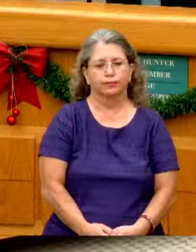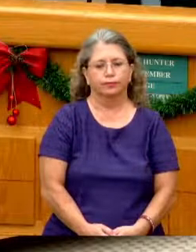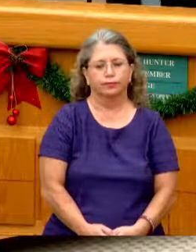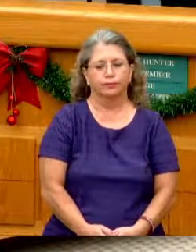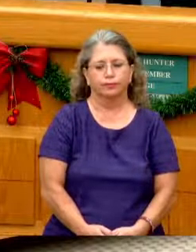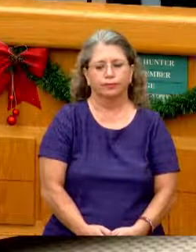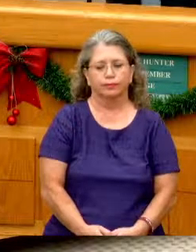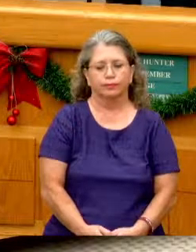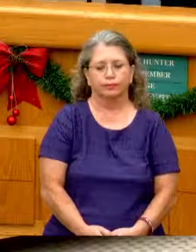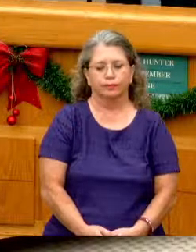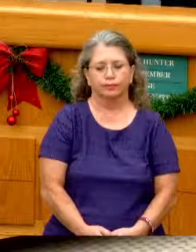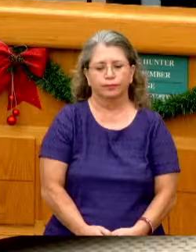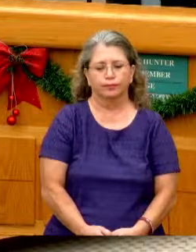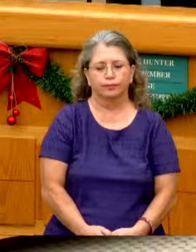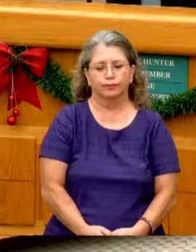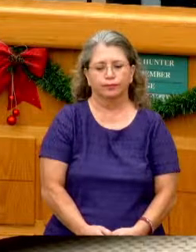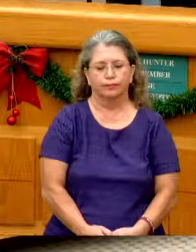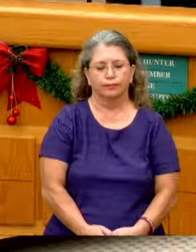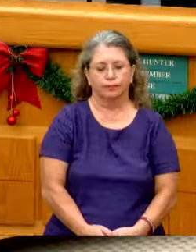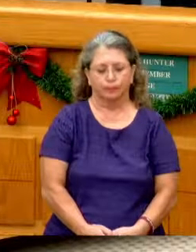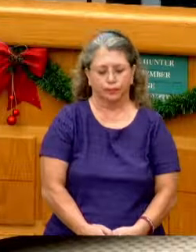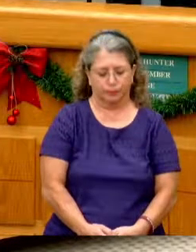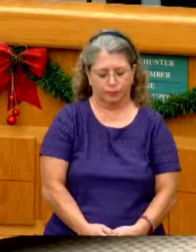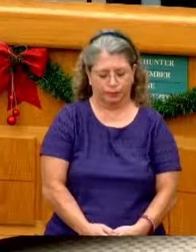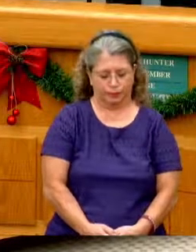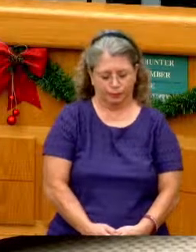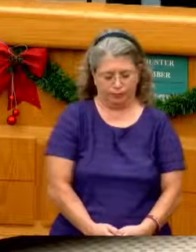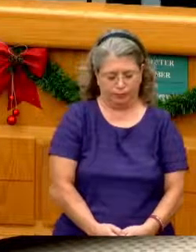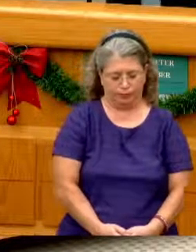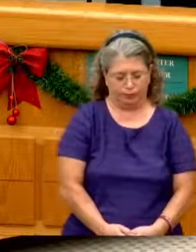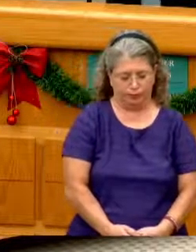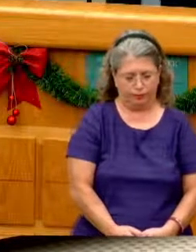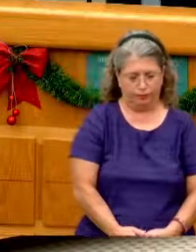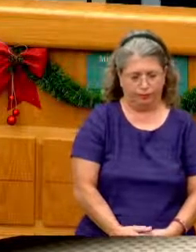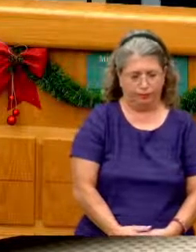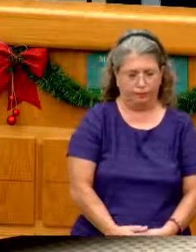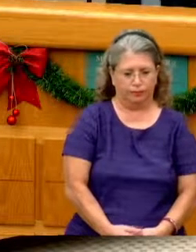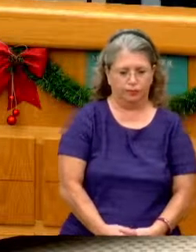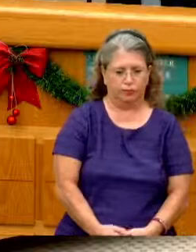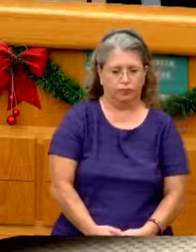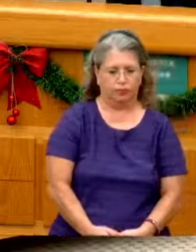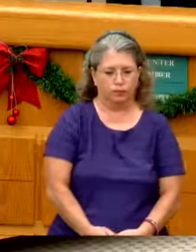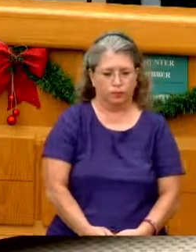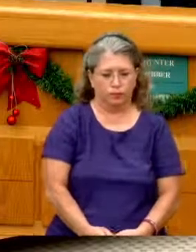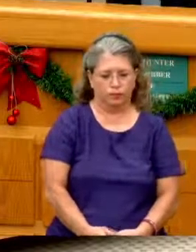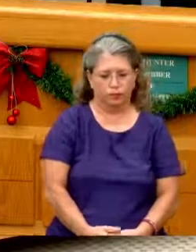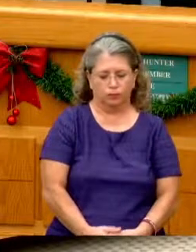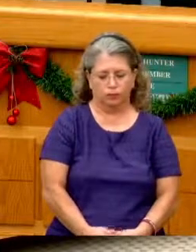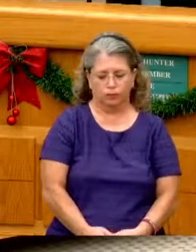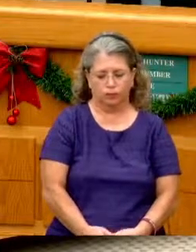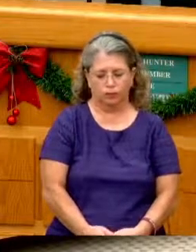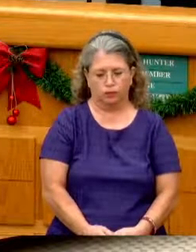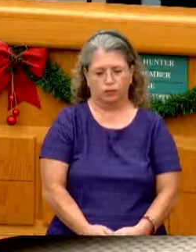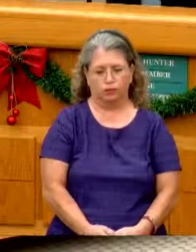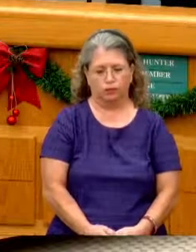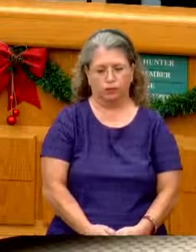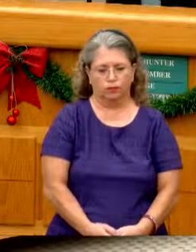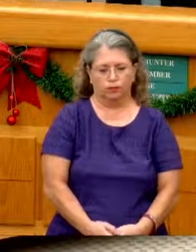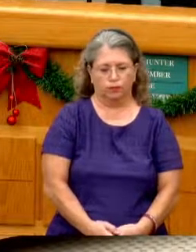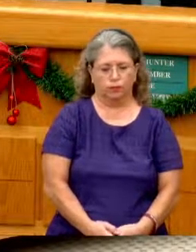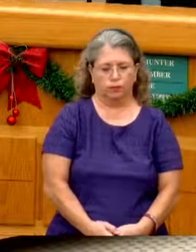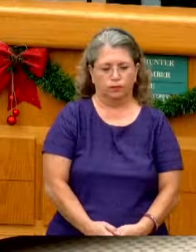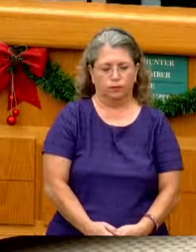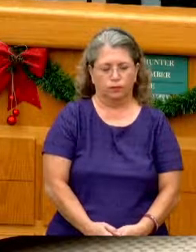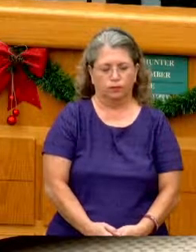2,100 son casos aún activos. El día de hoy se reportan 2 fallecimientos. A la fecha, los fallecimientos totalizan 544 personas. Por